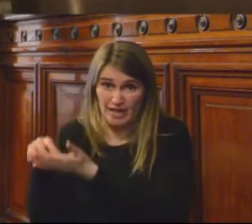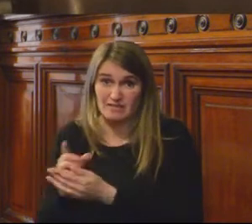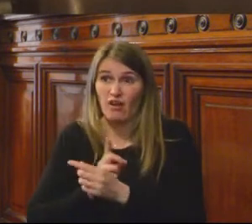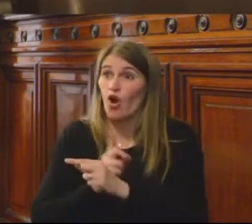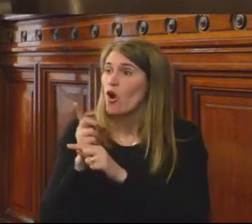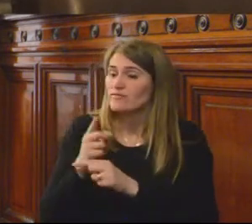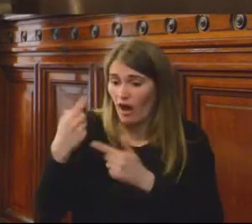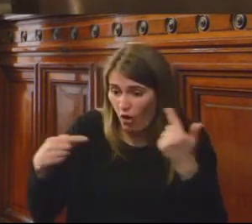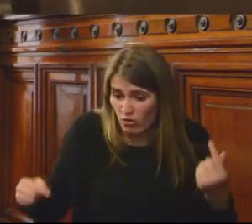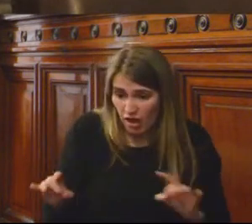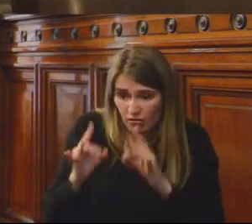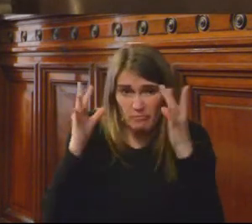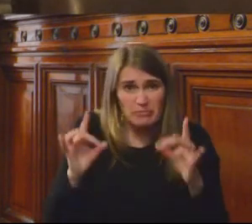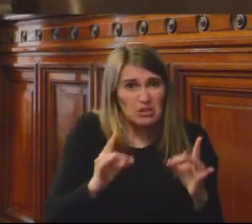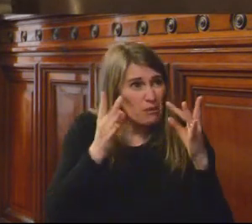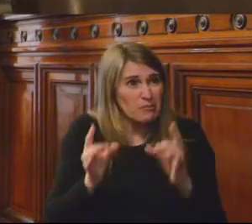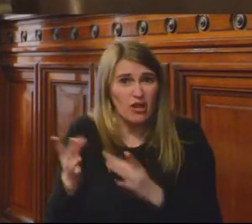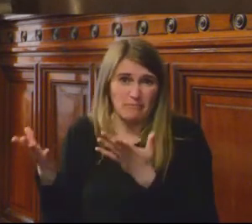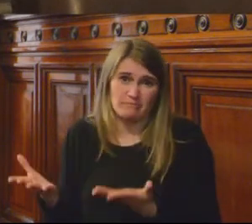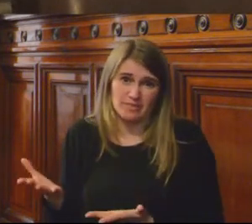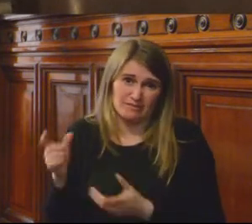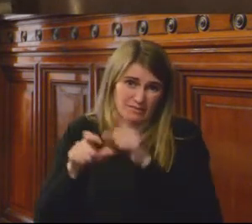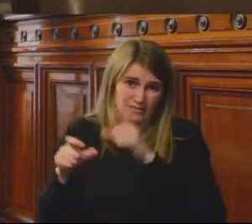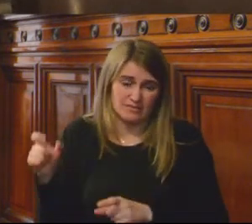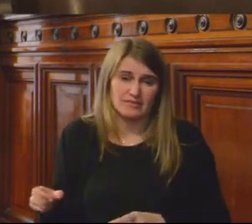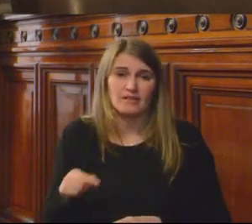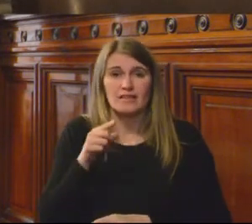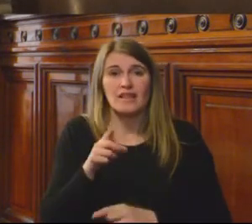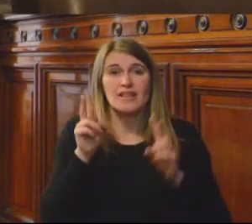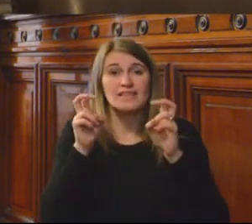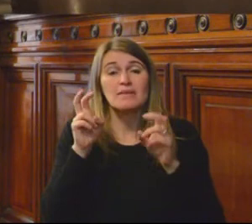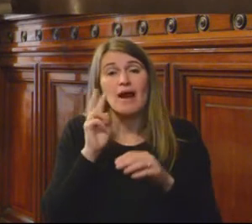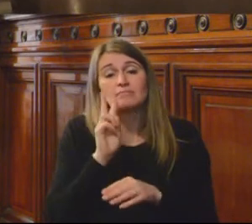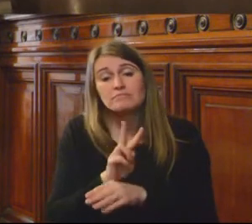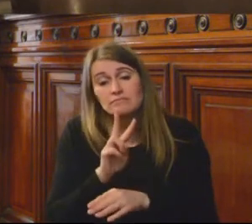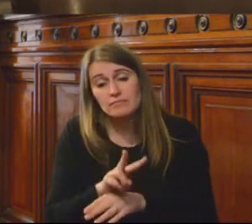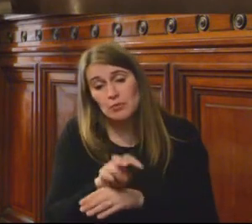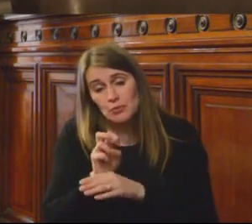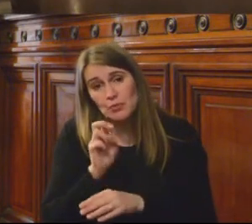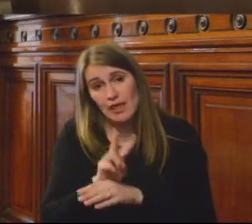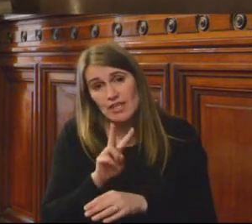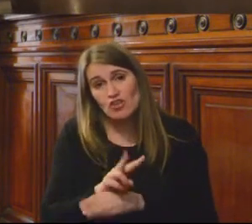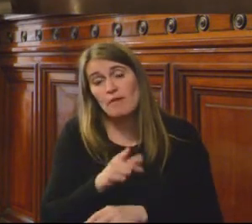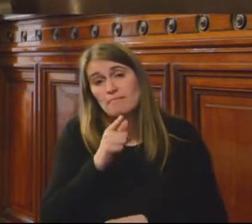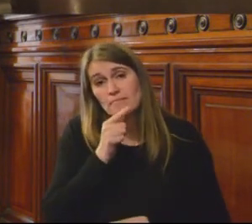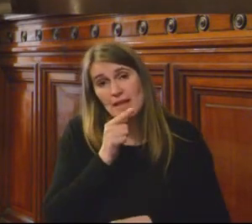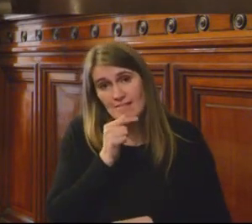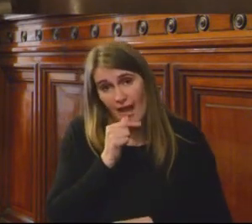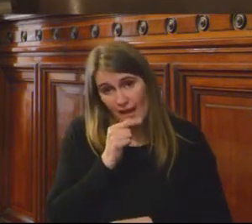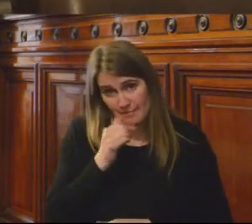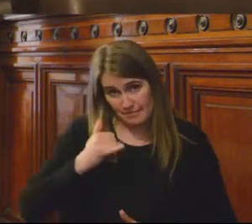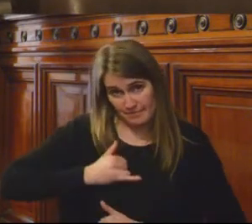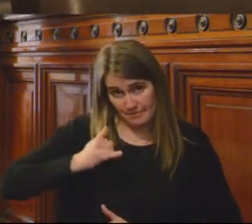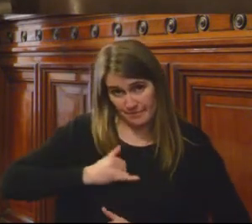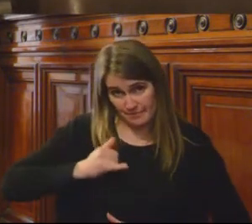bienes de nuestra población, ¿no? Se habla del tema de la jurisdicción militar y nos preguntaban algunos de los casos que allí